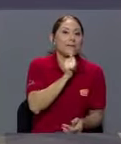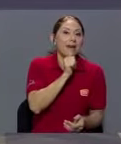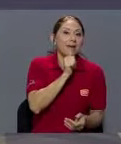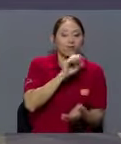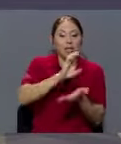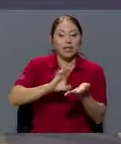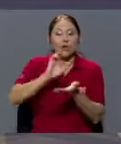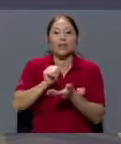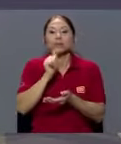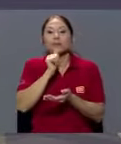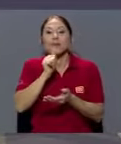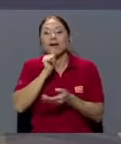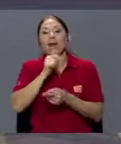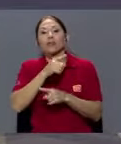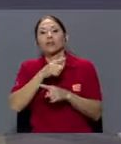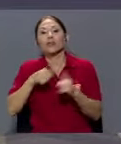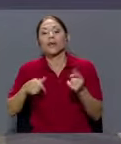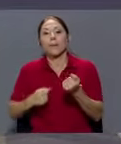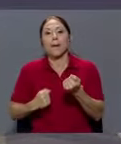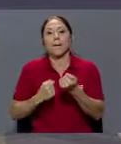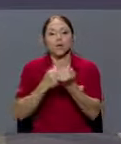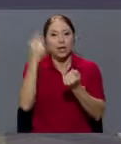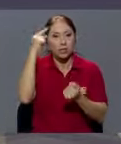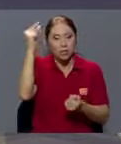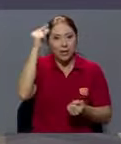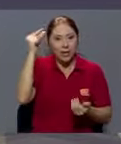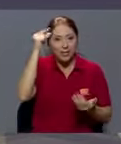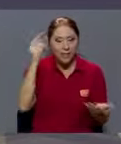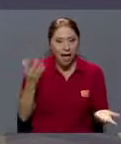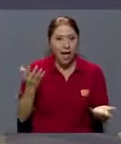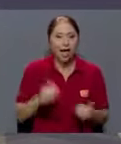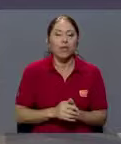privados subvencionados, ¿verdad?